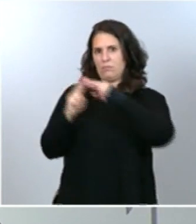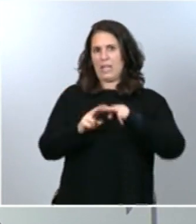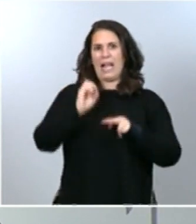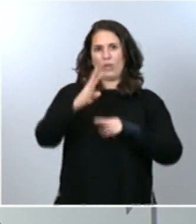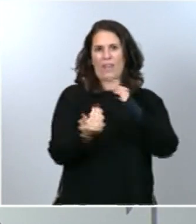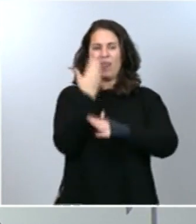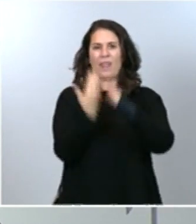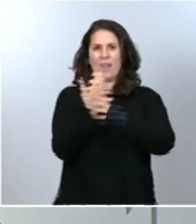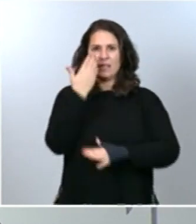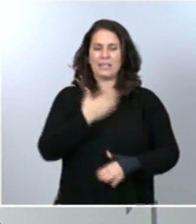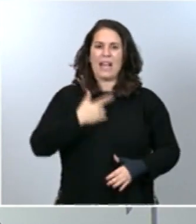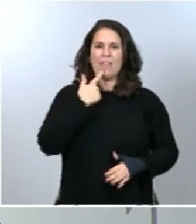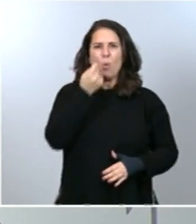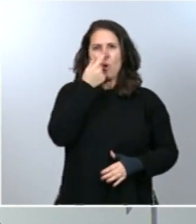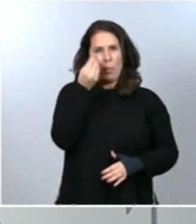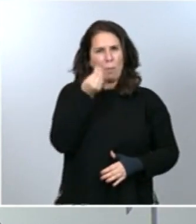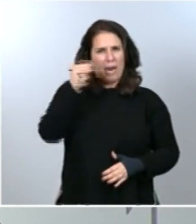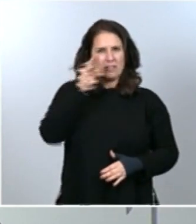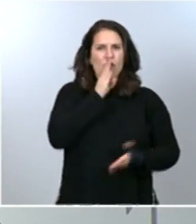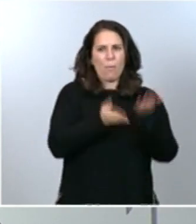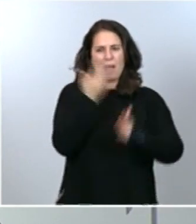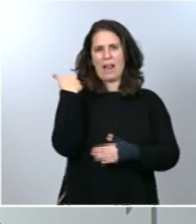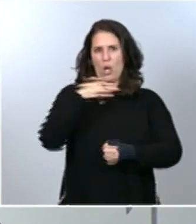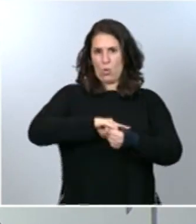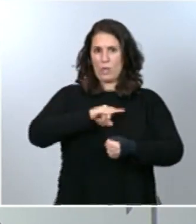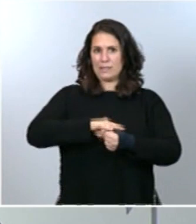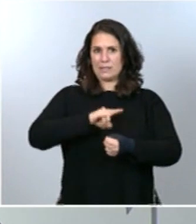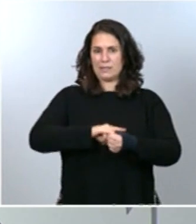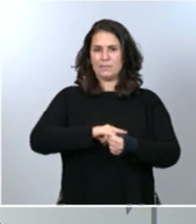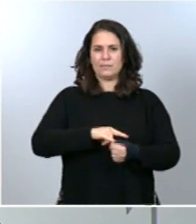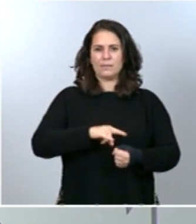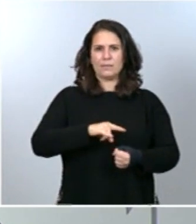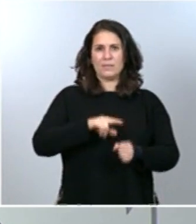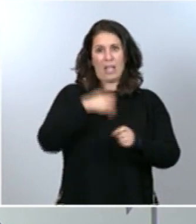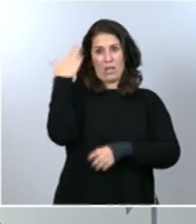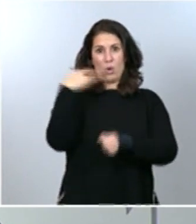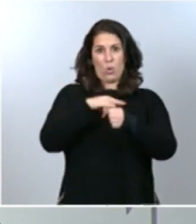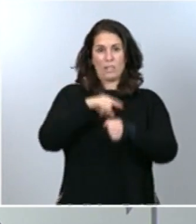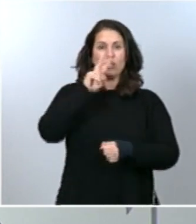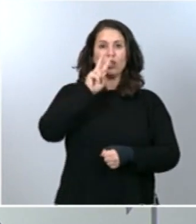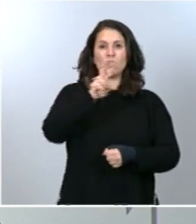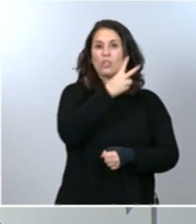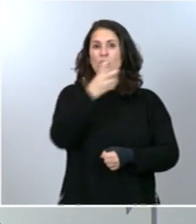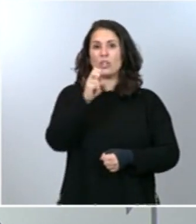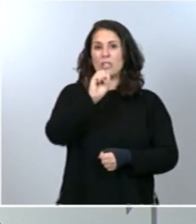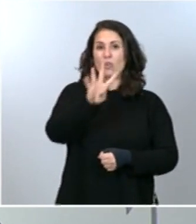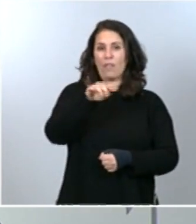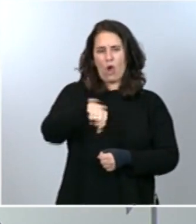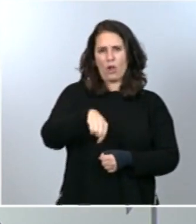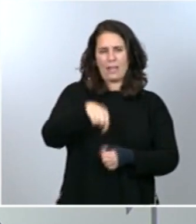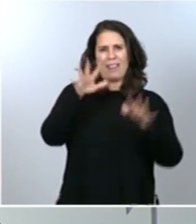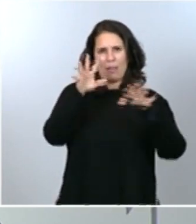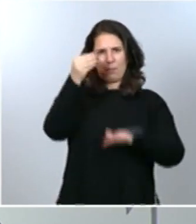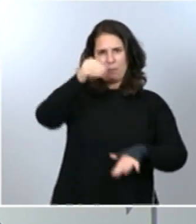sobre la cifra del lunes que como recordarán se situaba en 214 la incidencia acumulada a